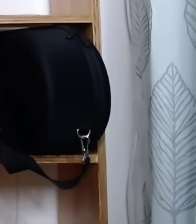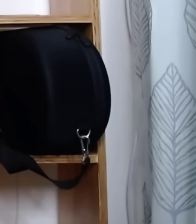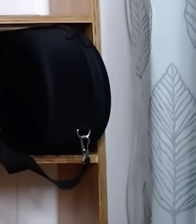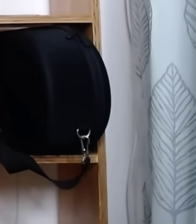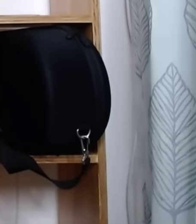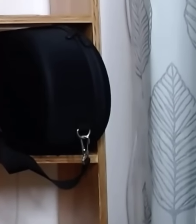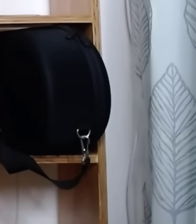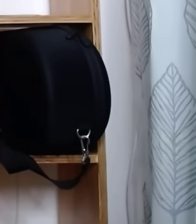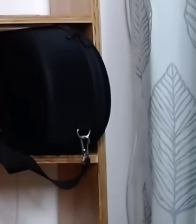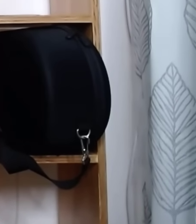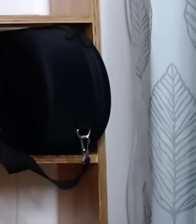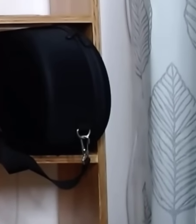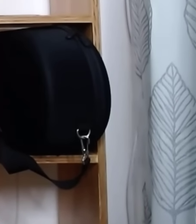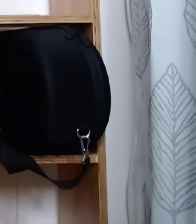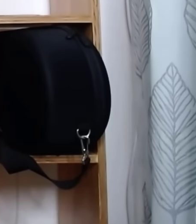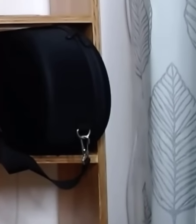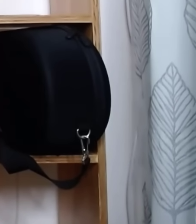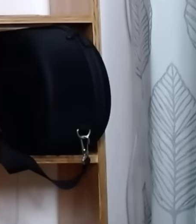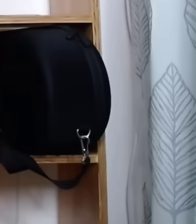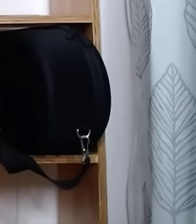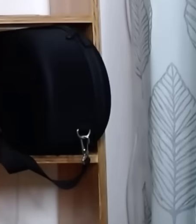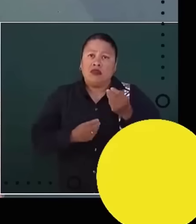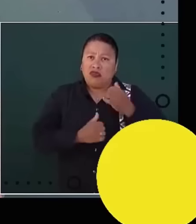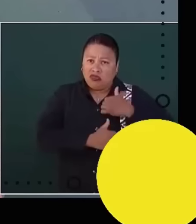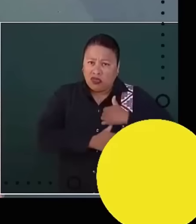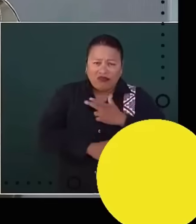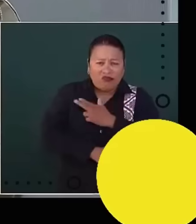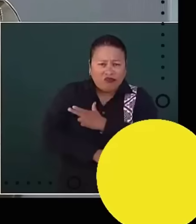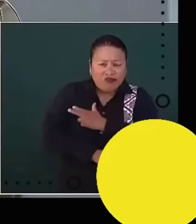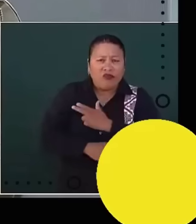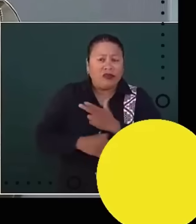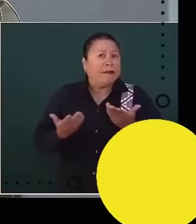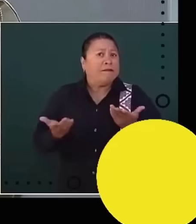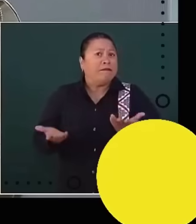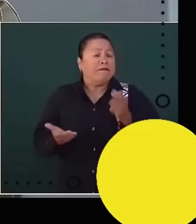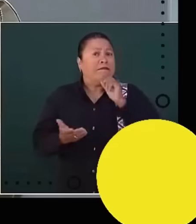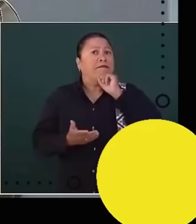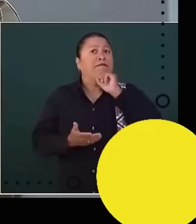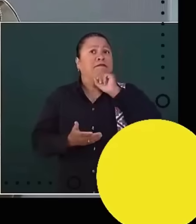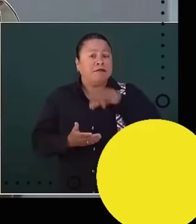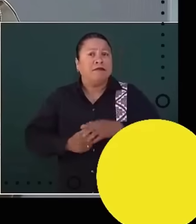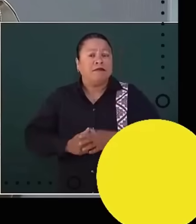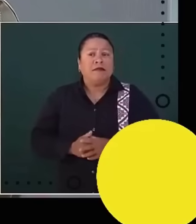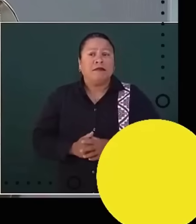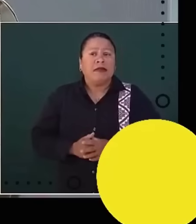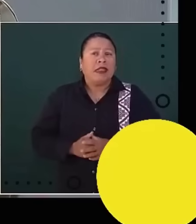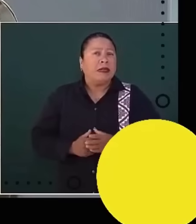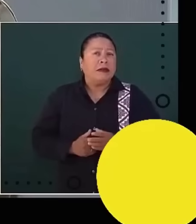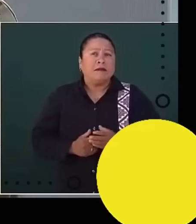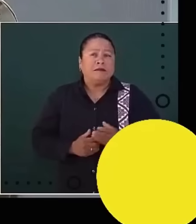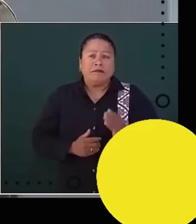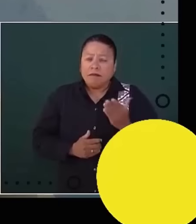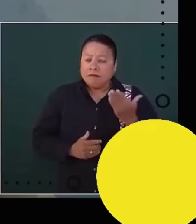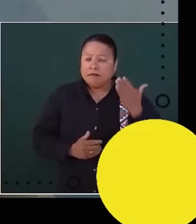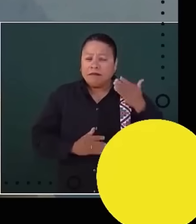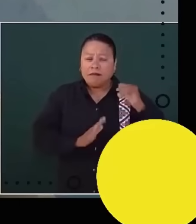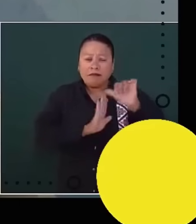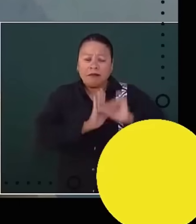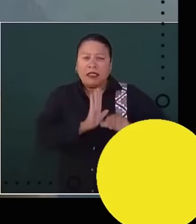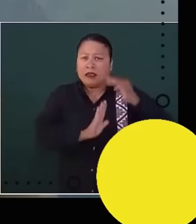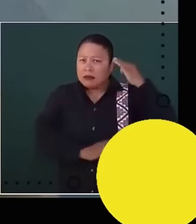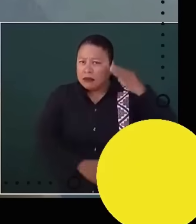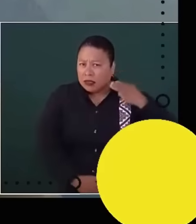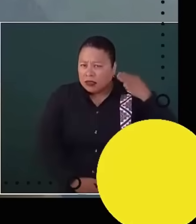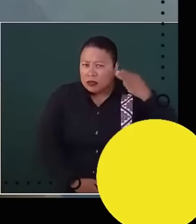las víctimas había un niño de 13 años de edad. También en creo que en el mes de marzo, si no me equivoco,